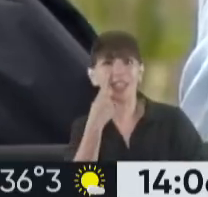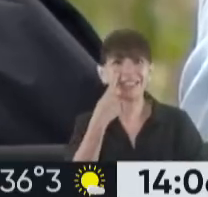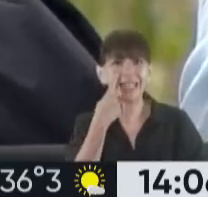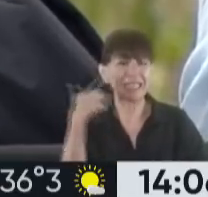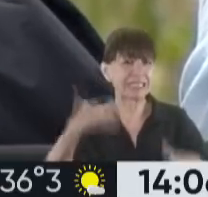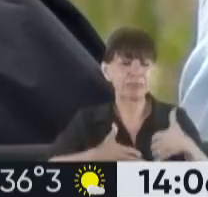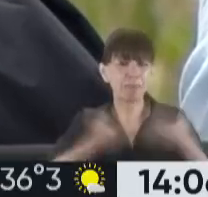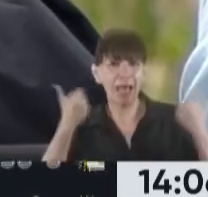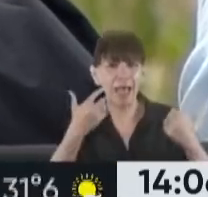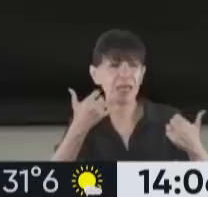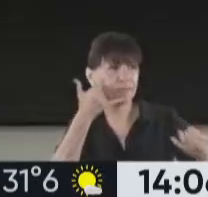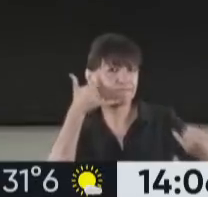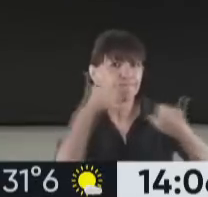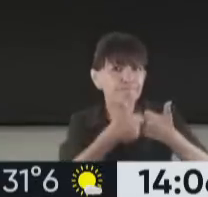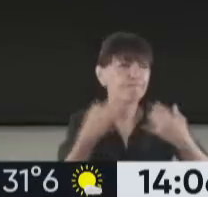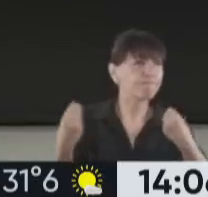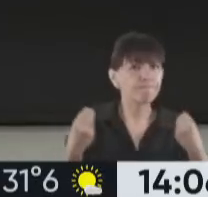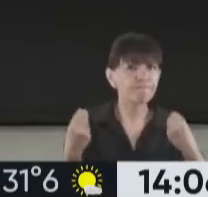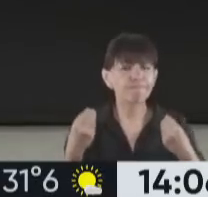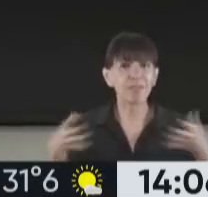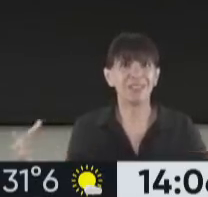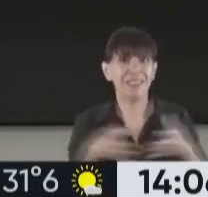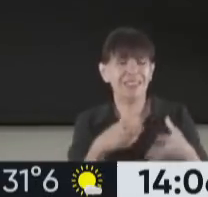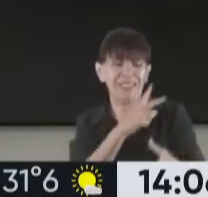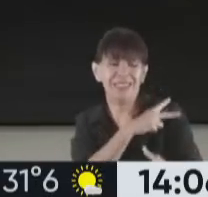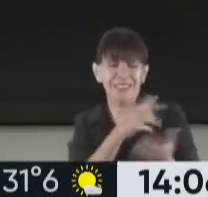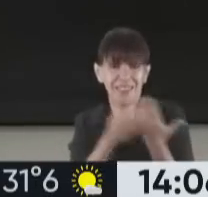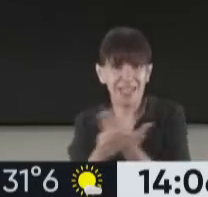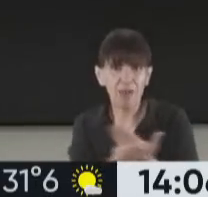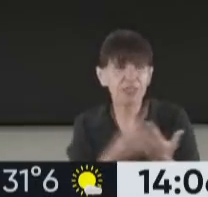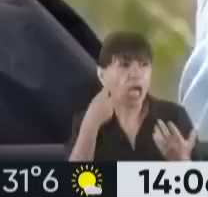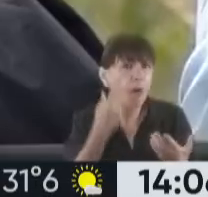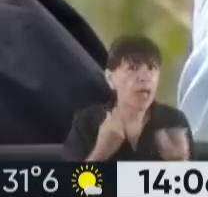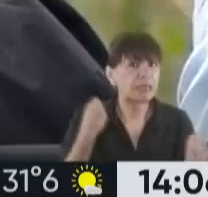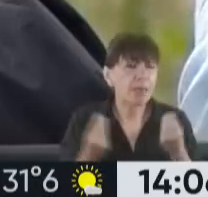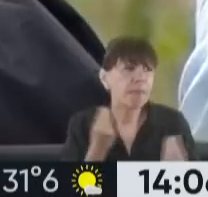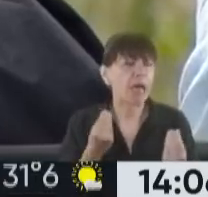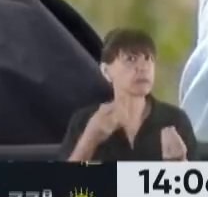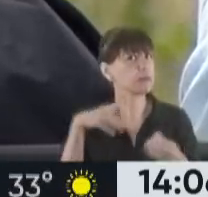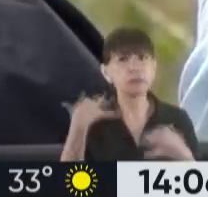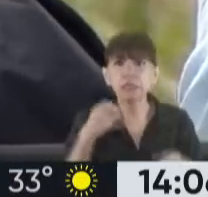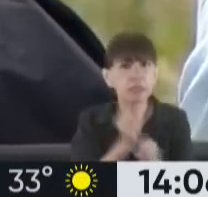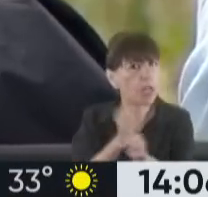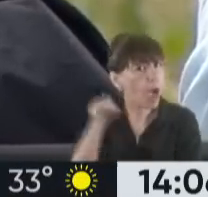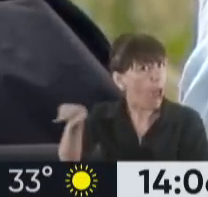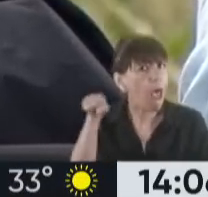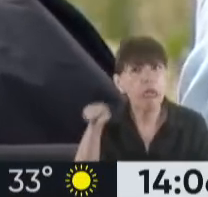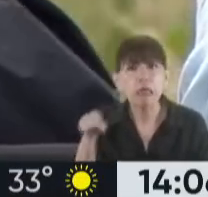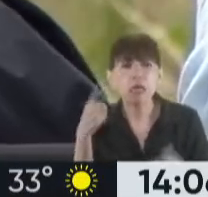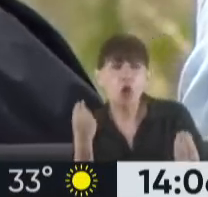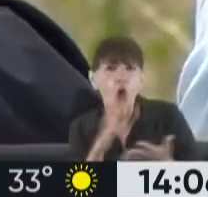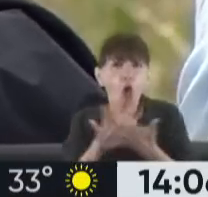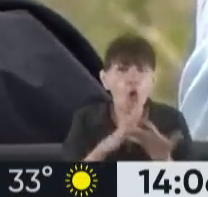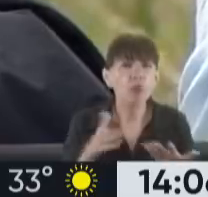con el jefe de gabinete, le dije pongámonos en marcha ya para ver algo más habrá que hacer, estamos haciendo mucho,